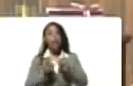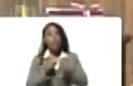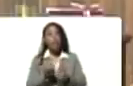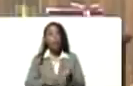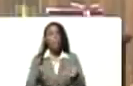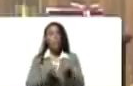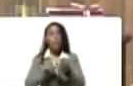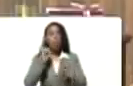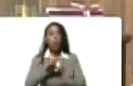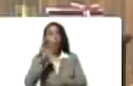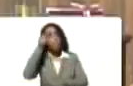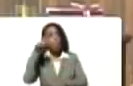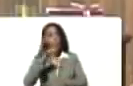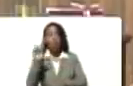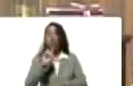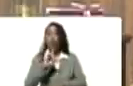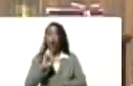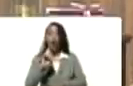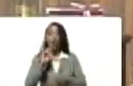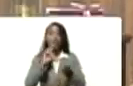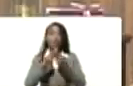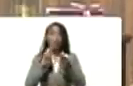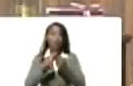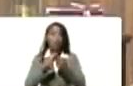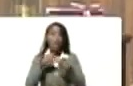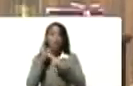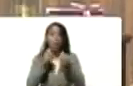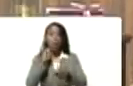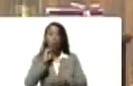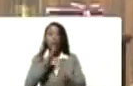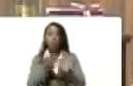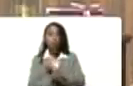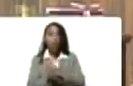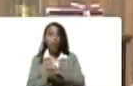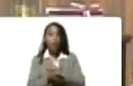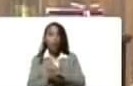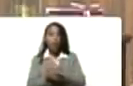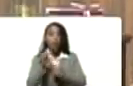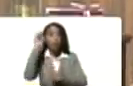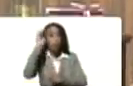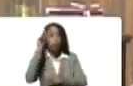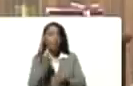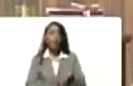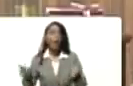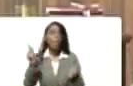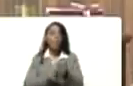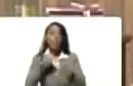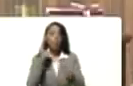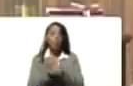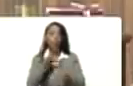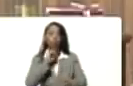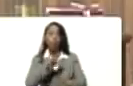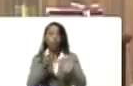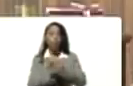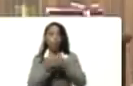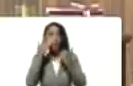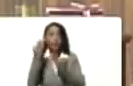pueblo que no conoce sus errores tiende a repetirlo tenemos que hacer conciencia histórica